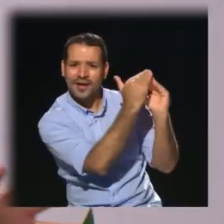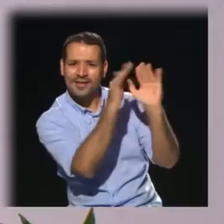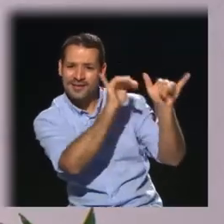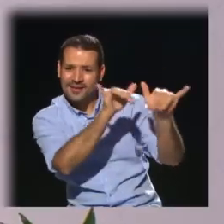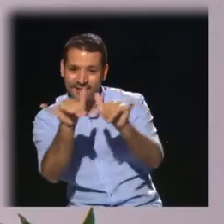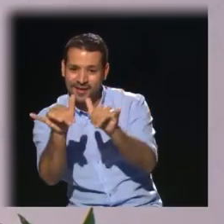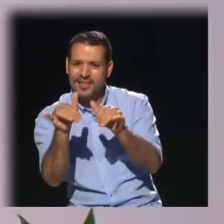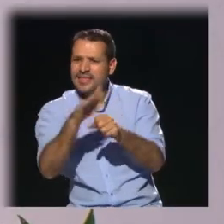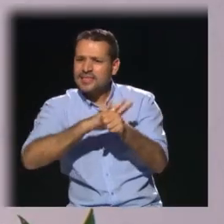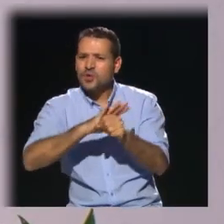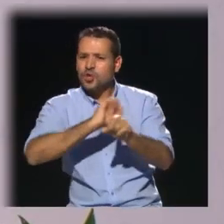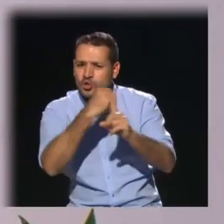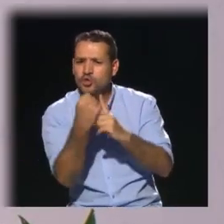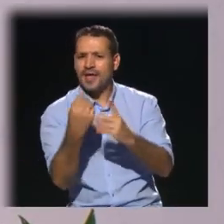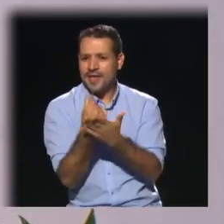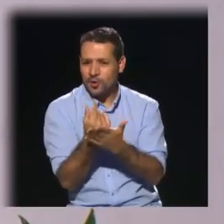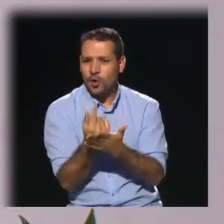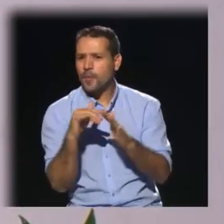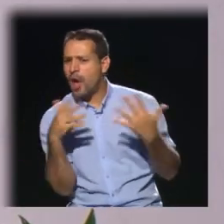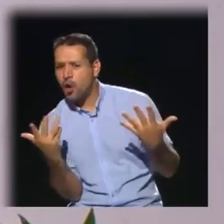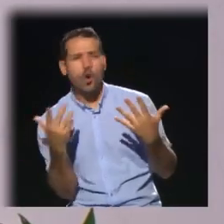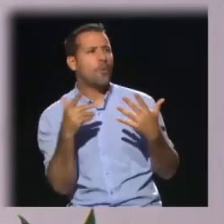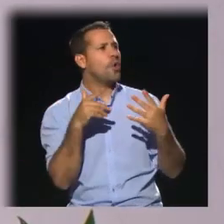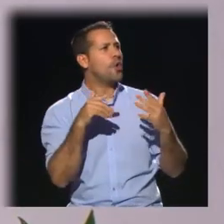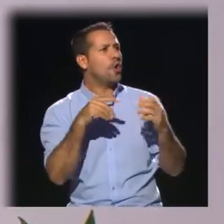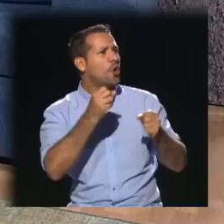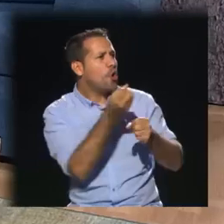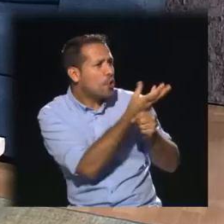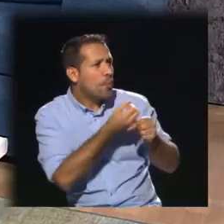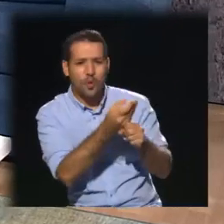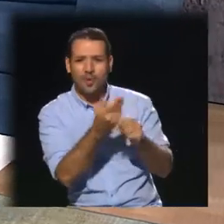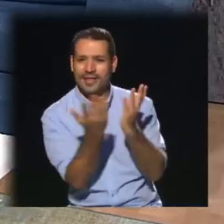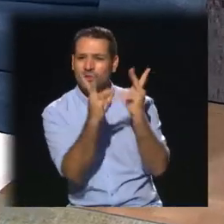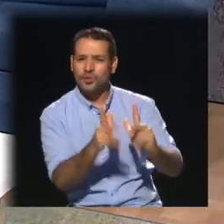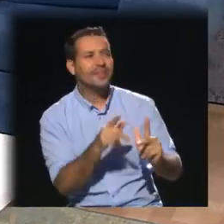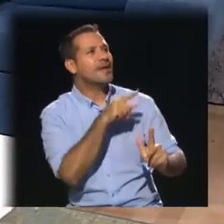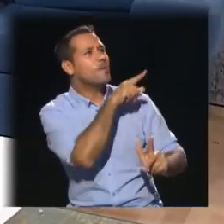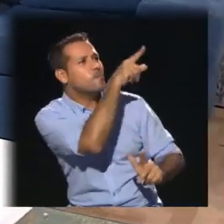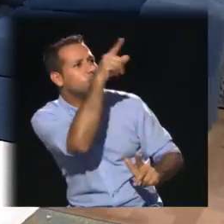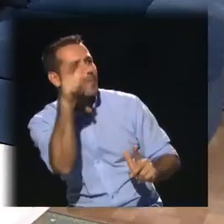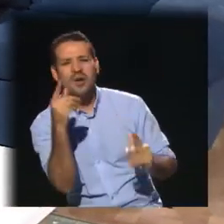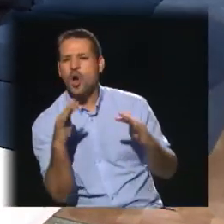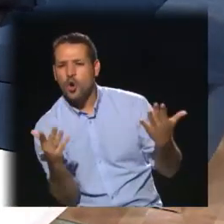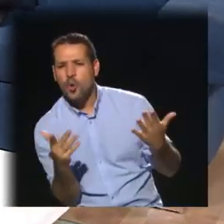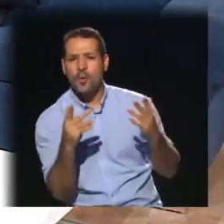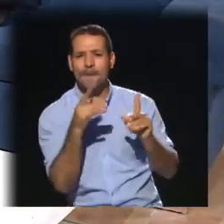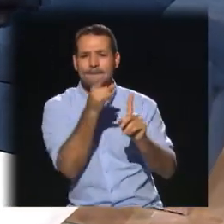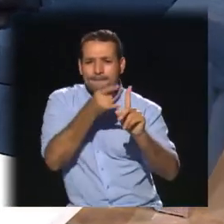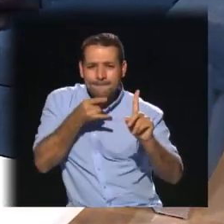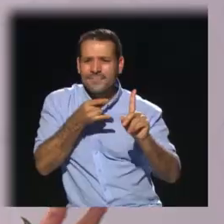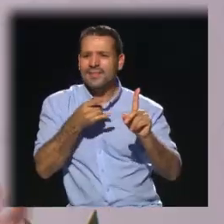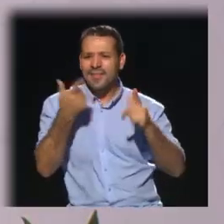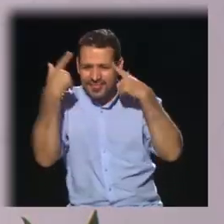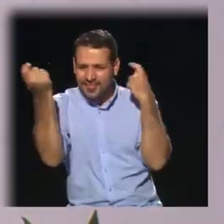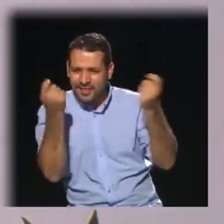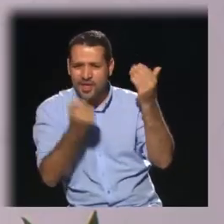de Medellín, la Secretaría de Educación también se empieza a adaptar y a decir, bueno, para este grupo de estudiantes o esta población que de pronto no tiene conectividad, vamos a